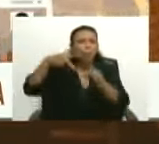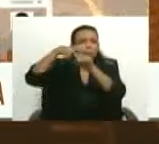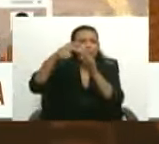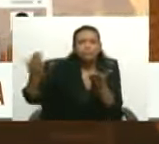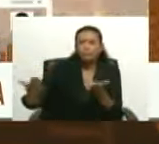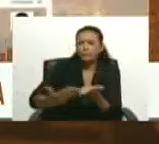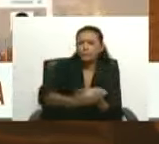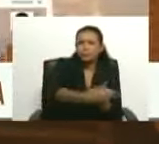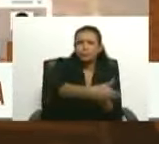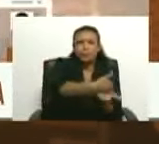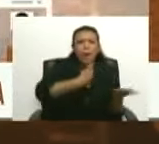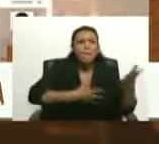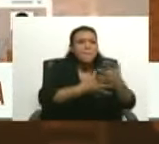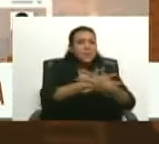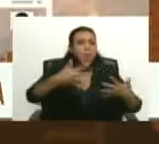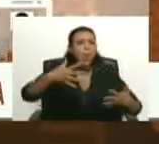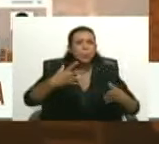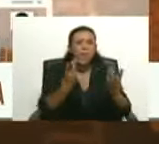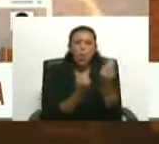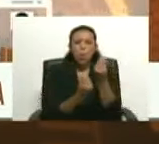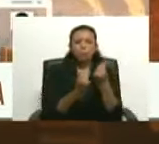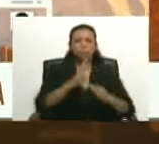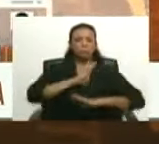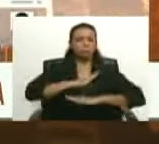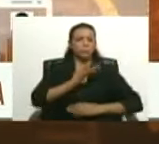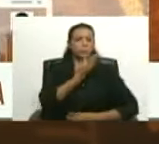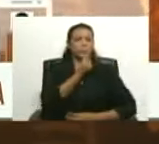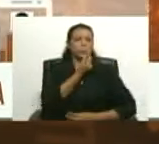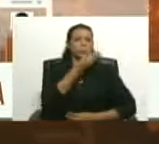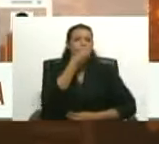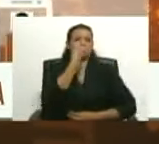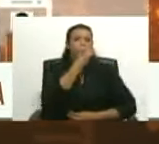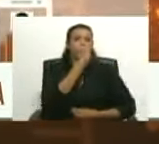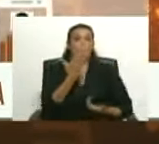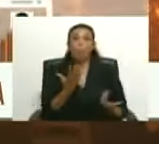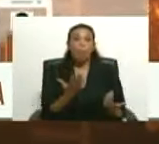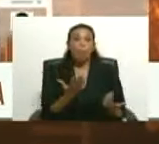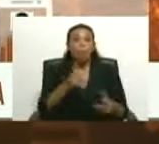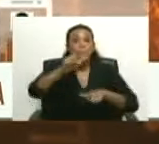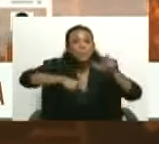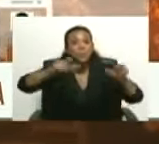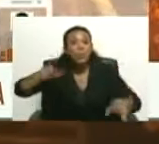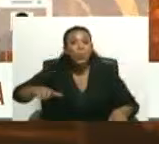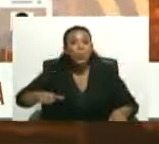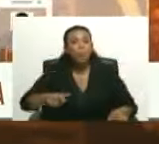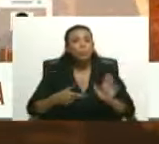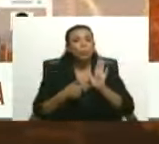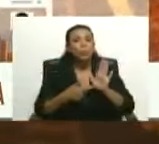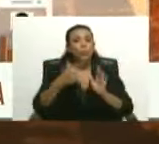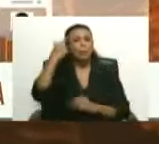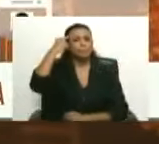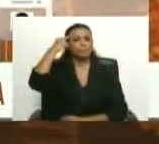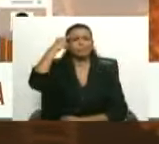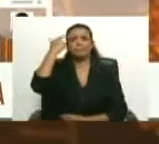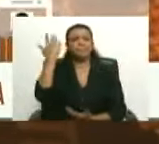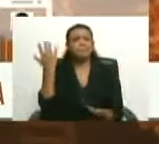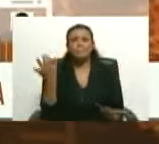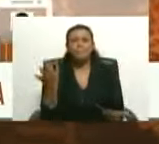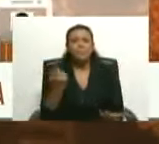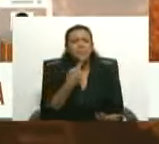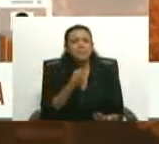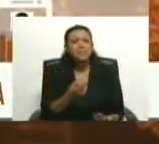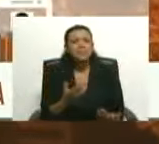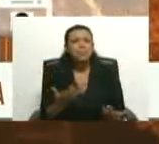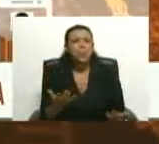que duró millones de años en su conformación. La especie humana, el Homo sapiens, dicen